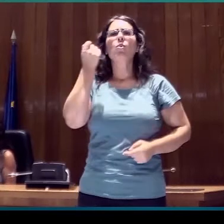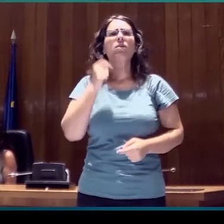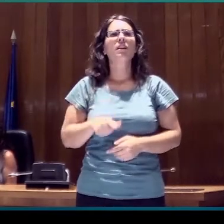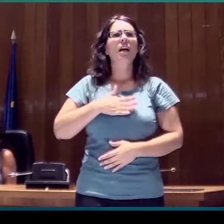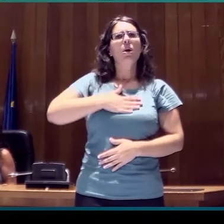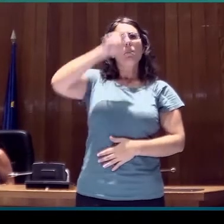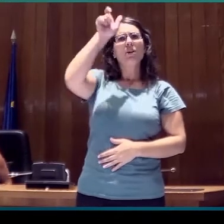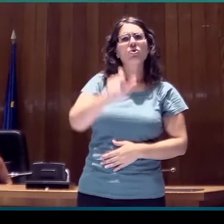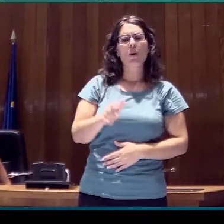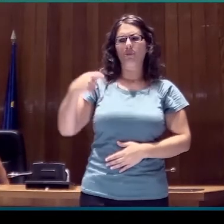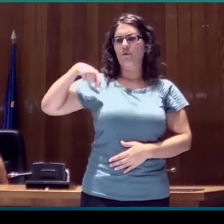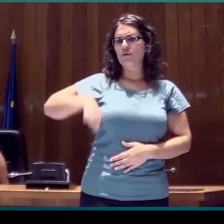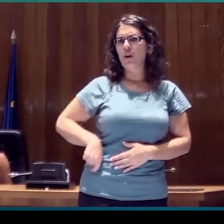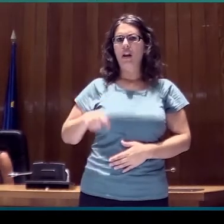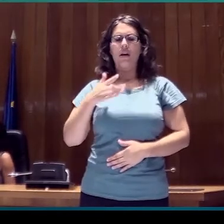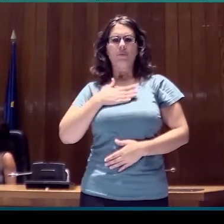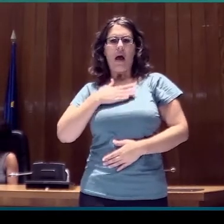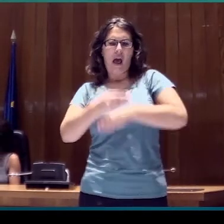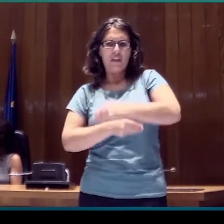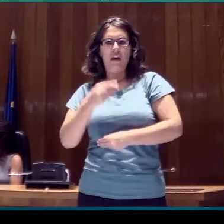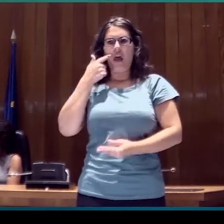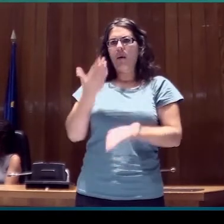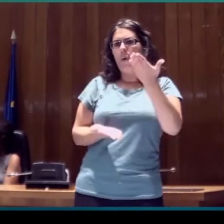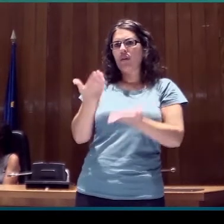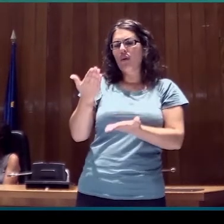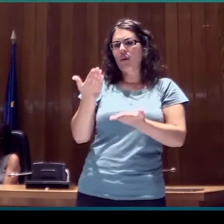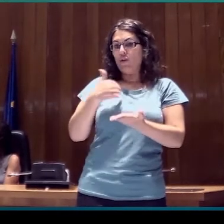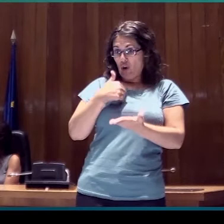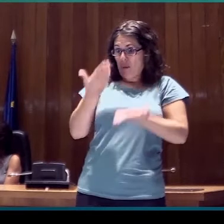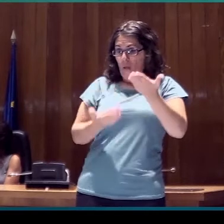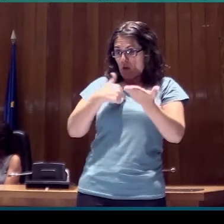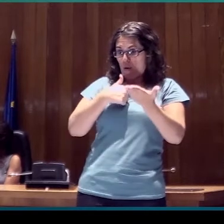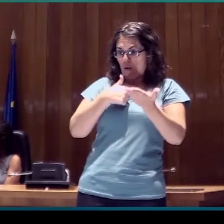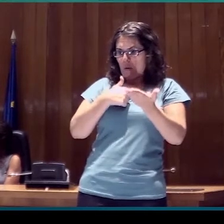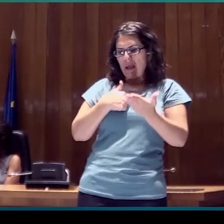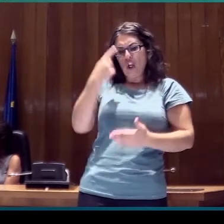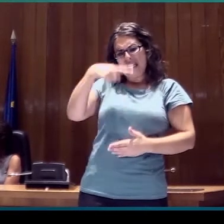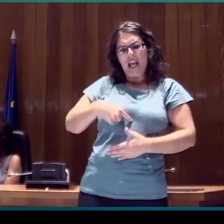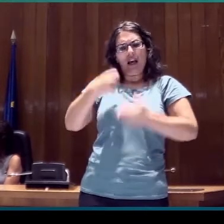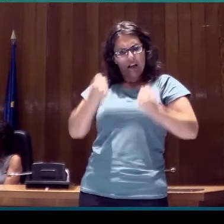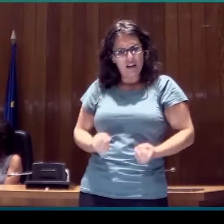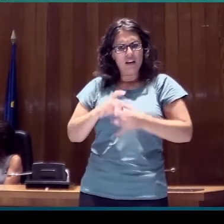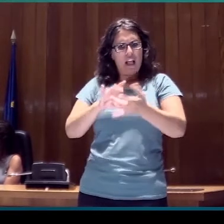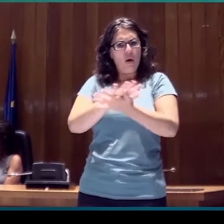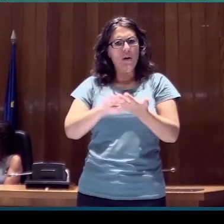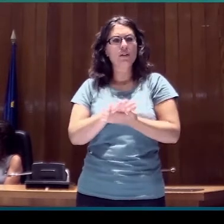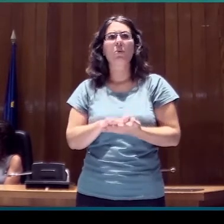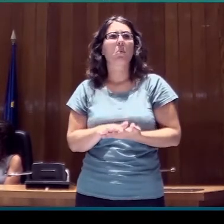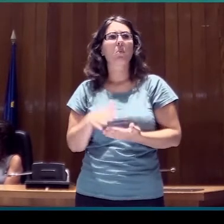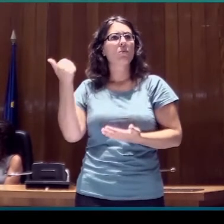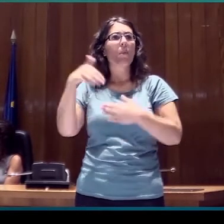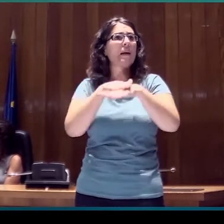competencias muy, muy, muy profundas en lengua de signos. Es decir, que requiere unas habilidades básicas por parte del evaluador.